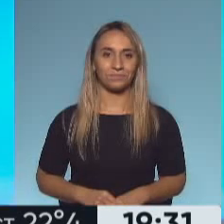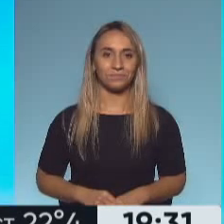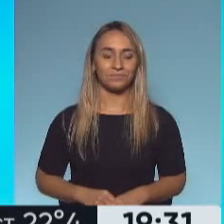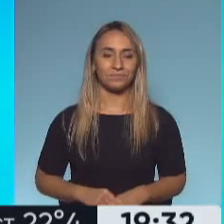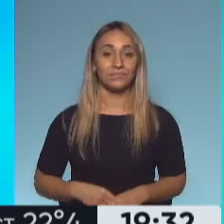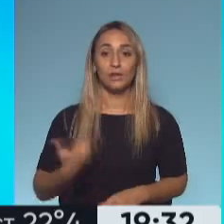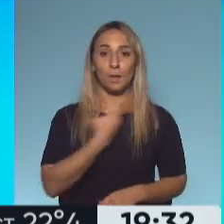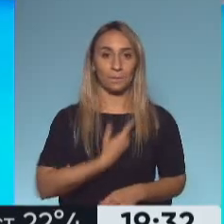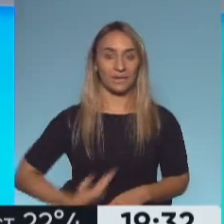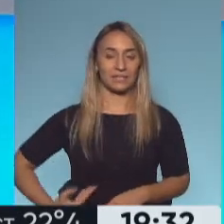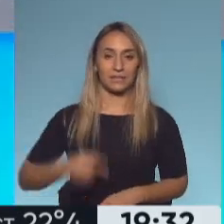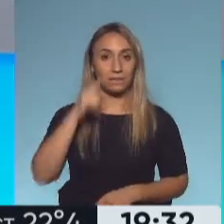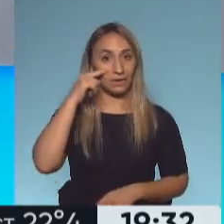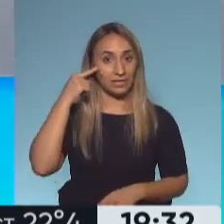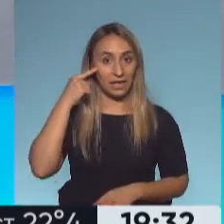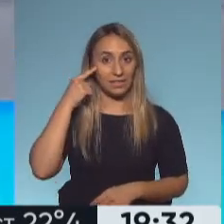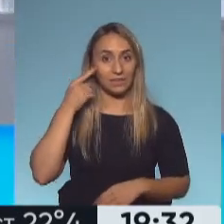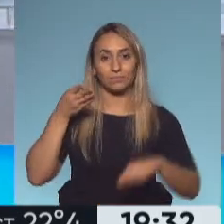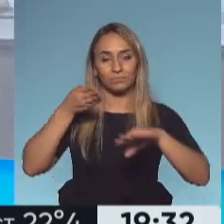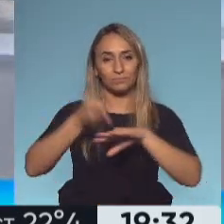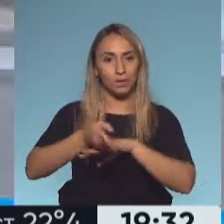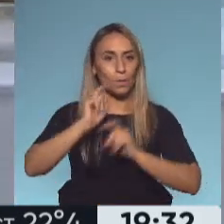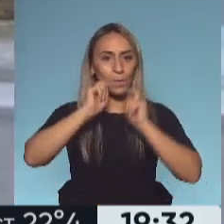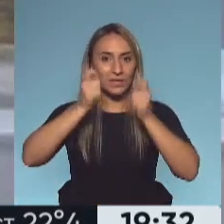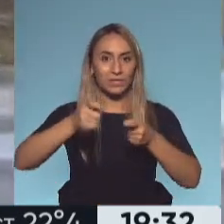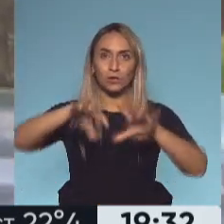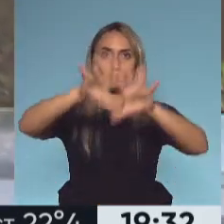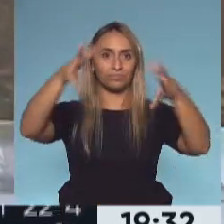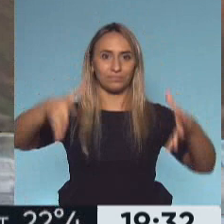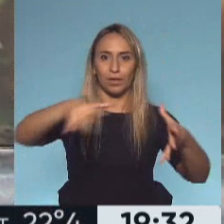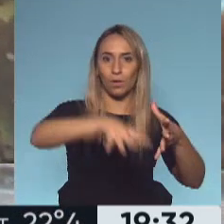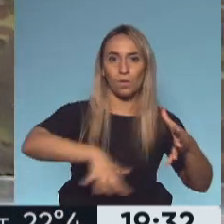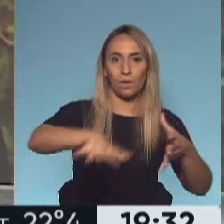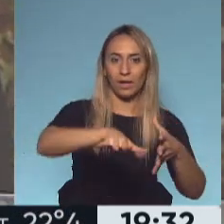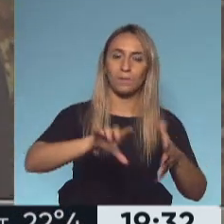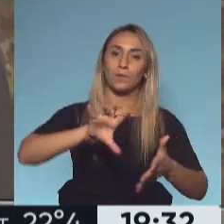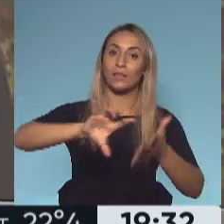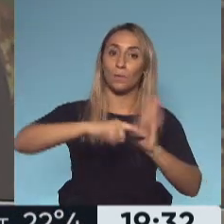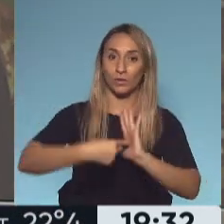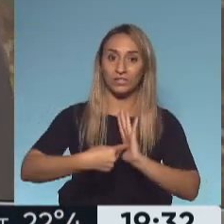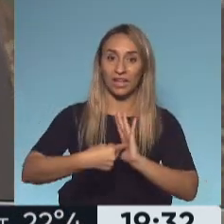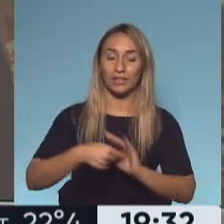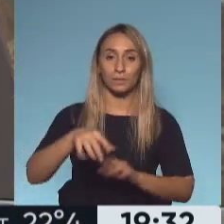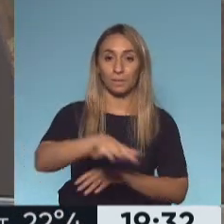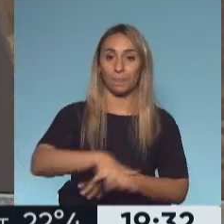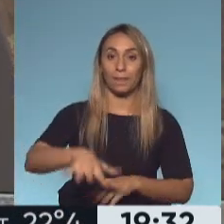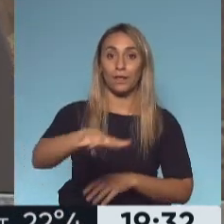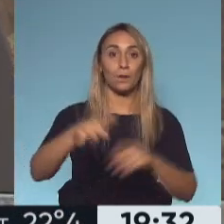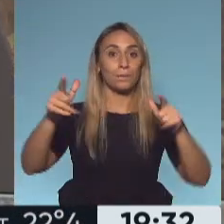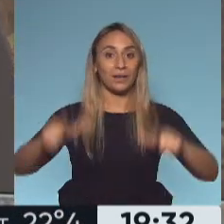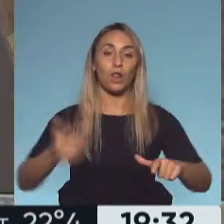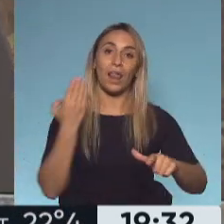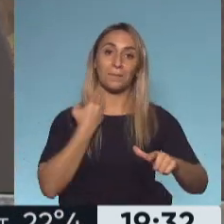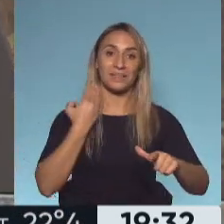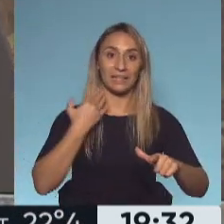El presidente de la Nación, Alberto Fernández, visitó uno de los epicentros de la pandemia en la provincia de Buenos Aires. Estamos hablando del partido de La